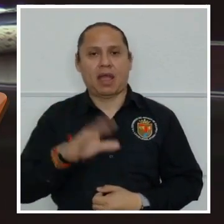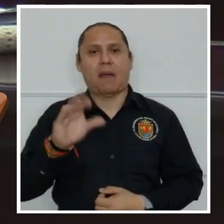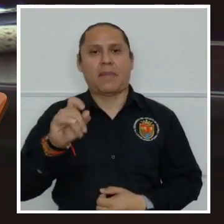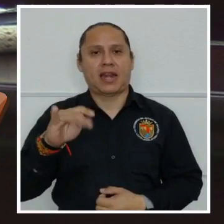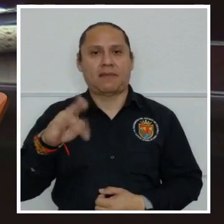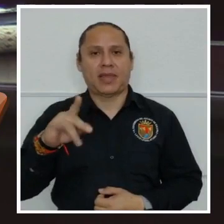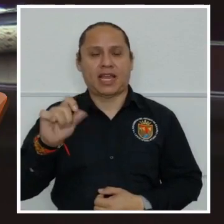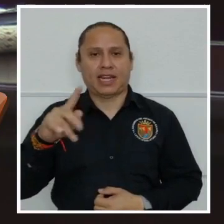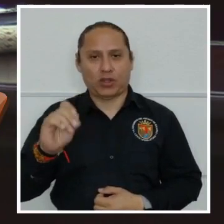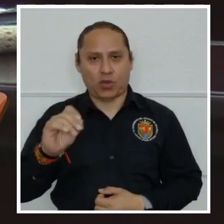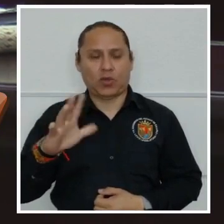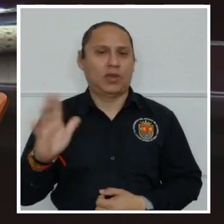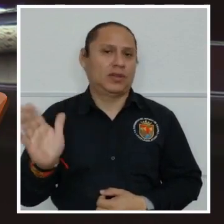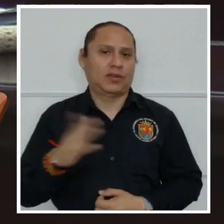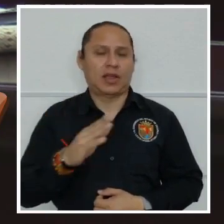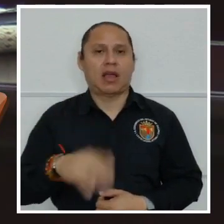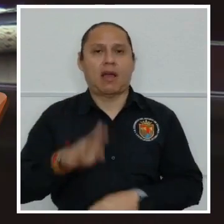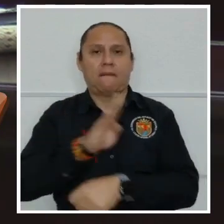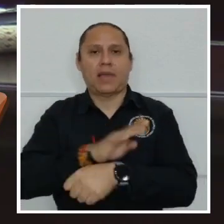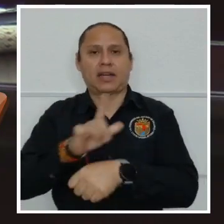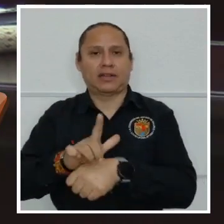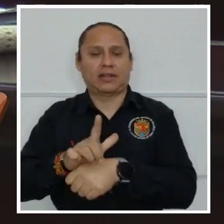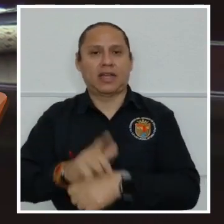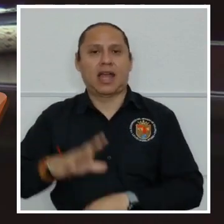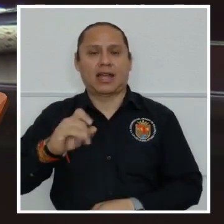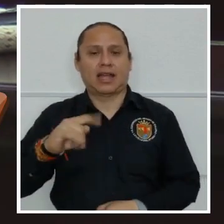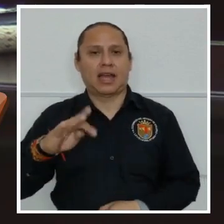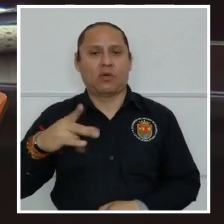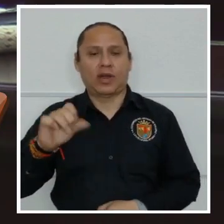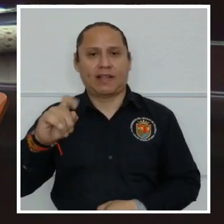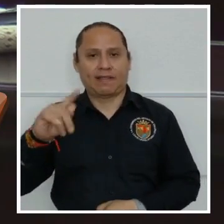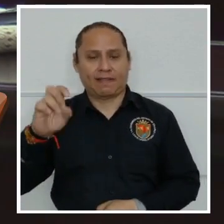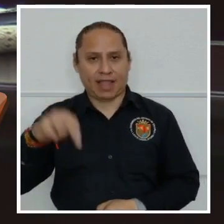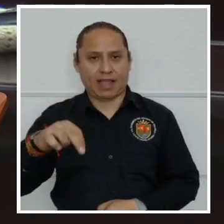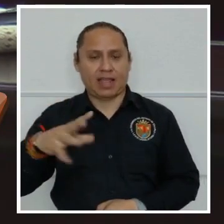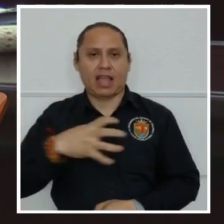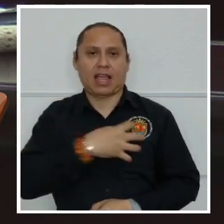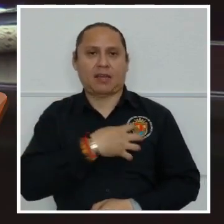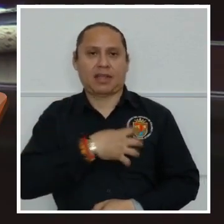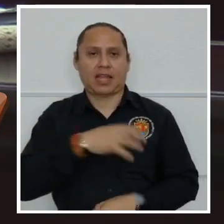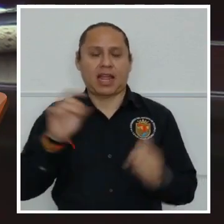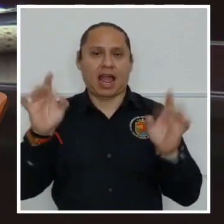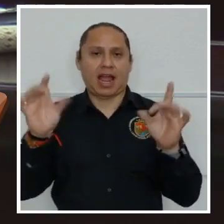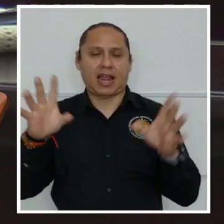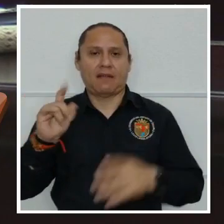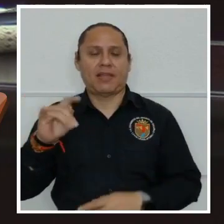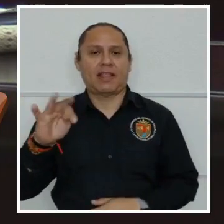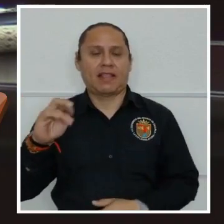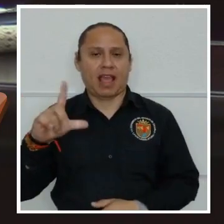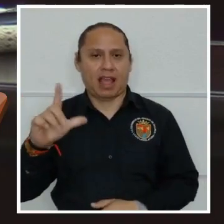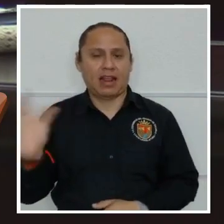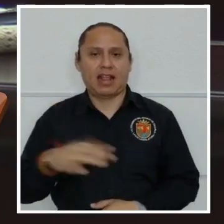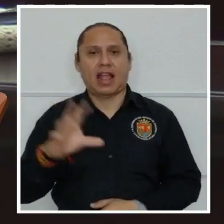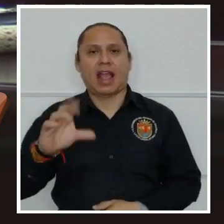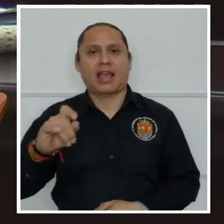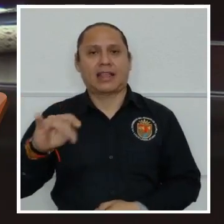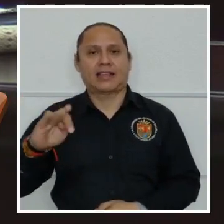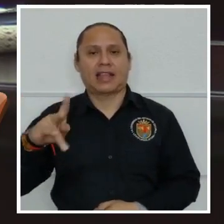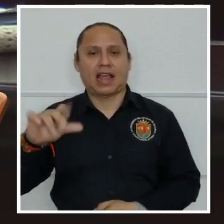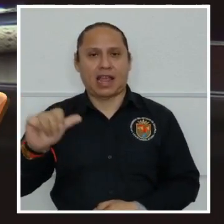Benemérito de las Américas, Berriozábal, Cacahuatán, Capitán Luis Ángel Vidal,